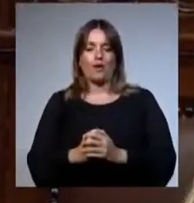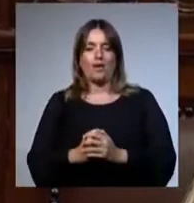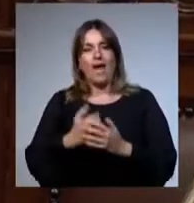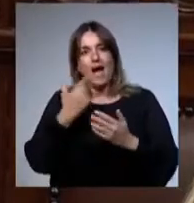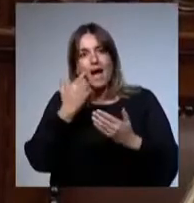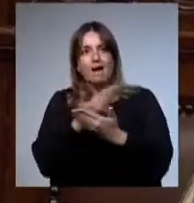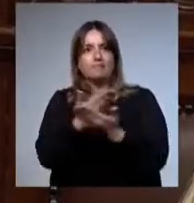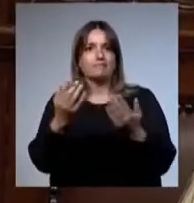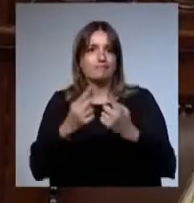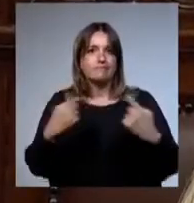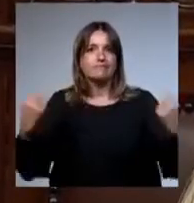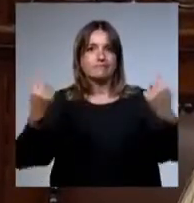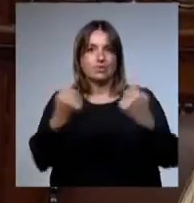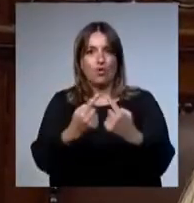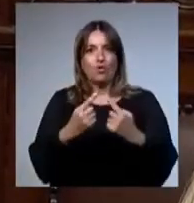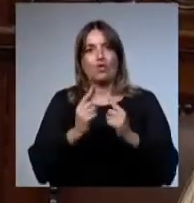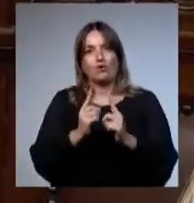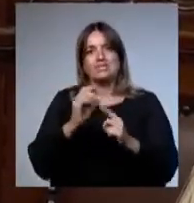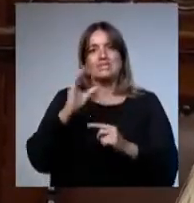pueblo.